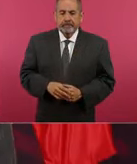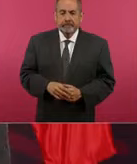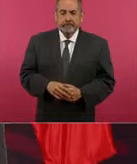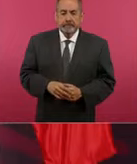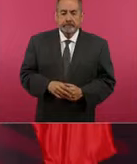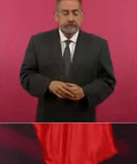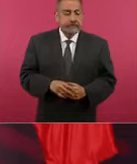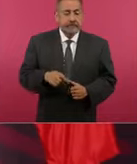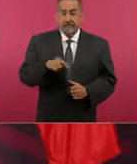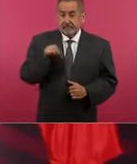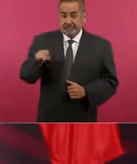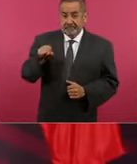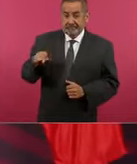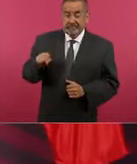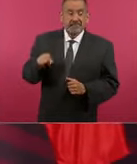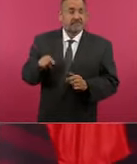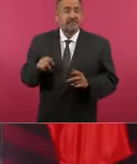vendiendo